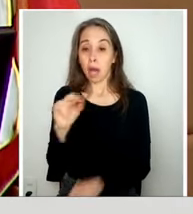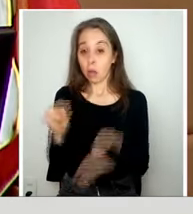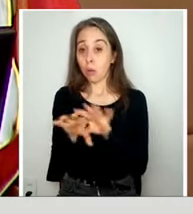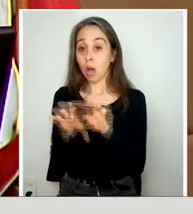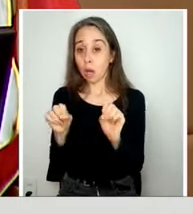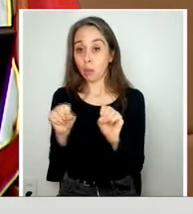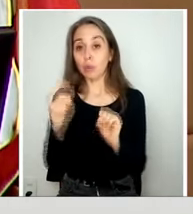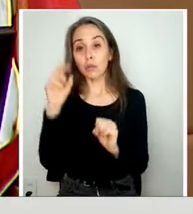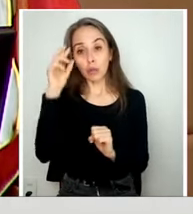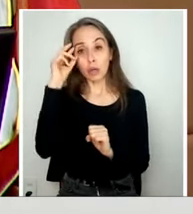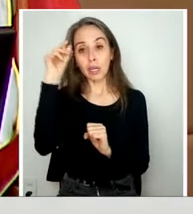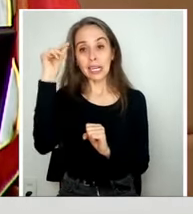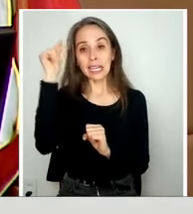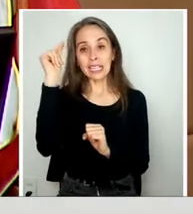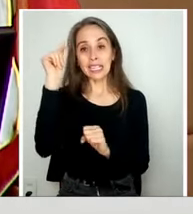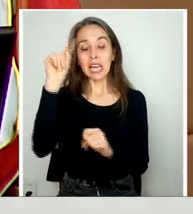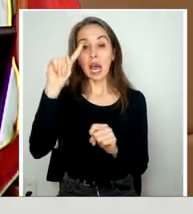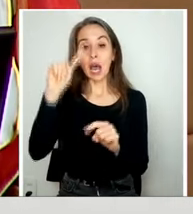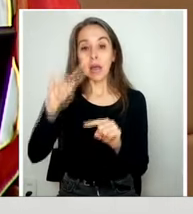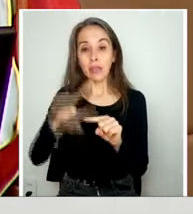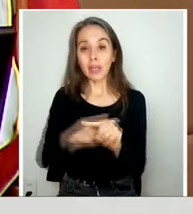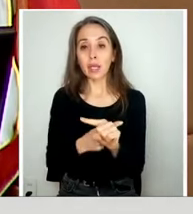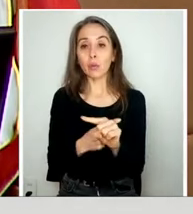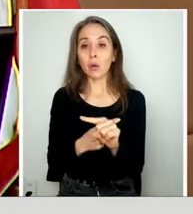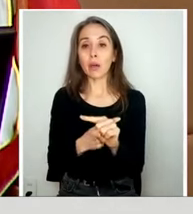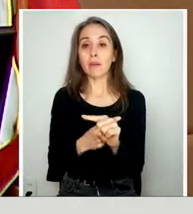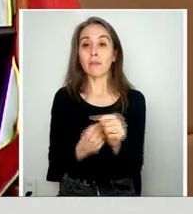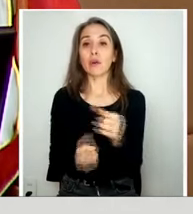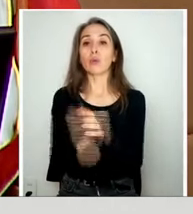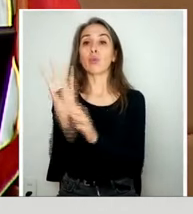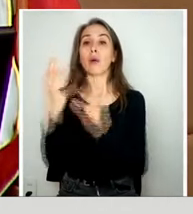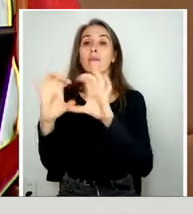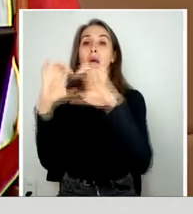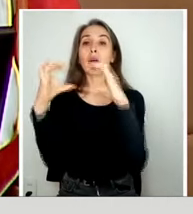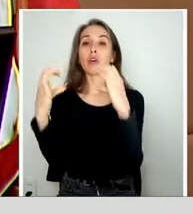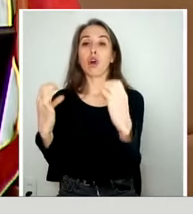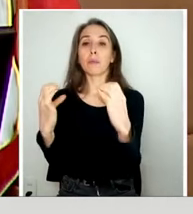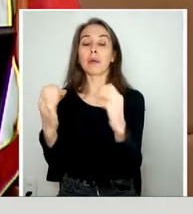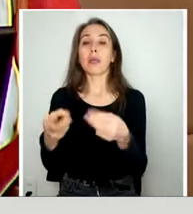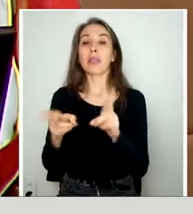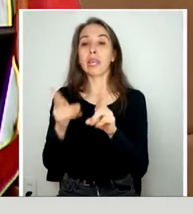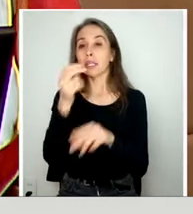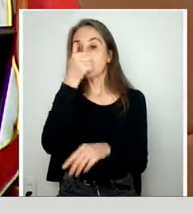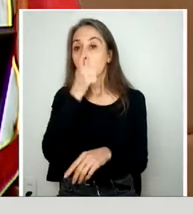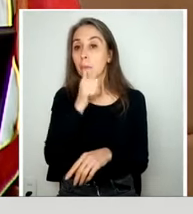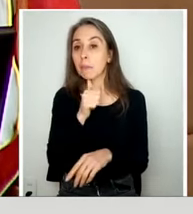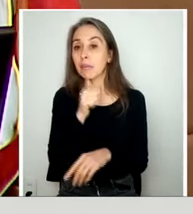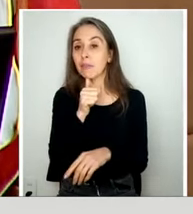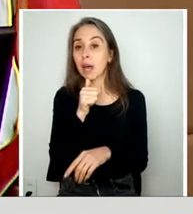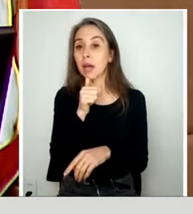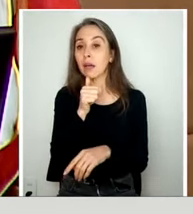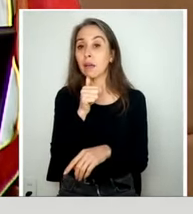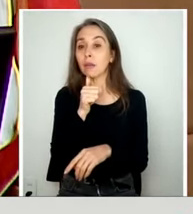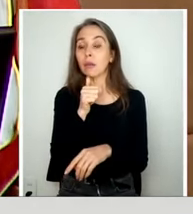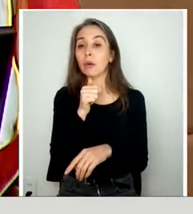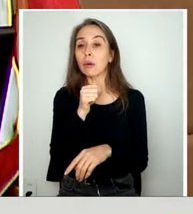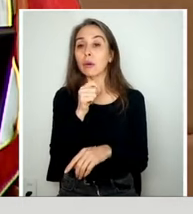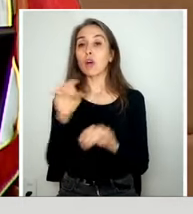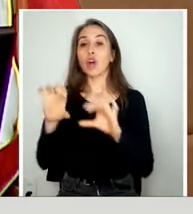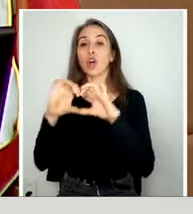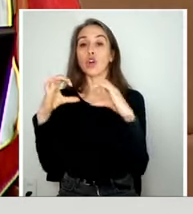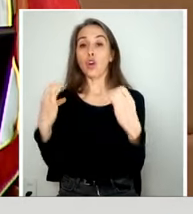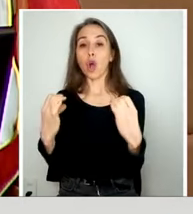nuevamente una corporación de derecho privado corporaciones que por lo menos